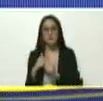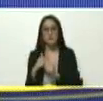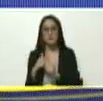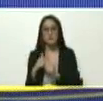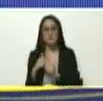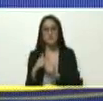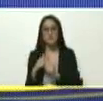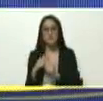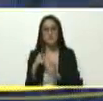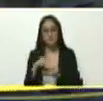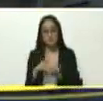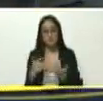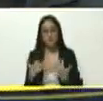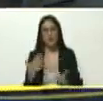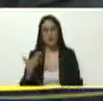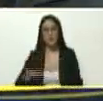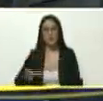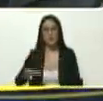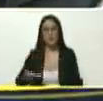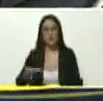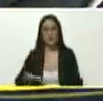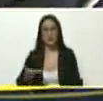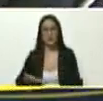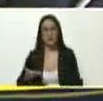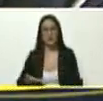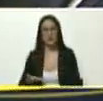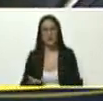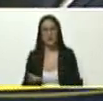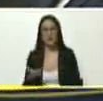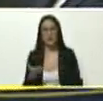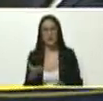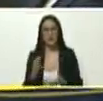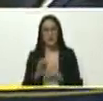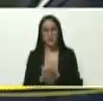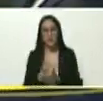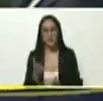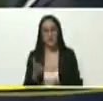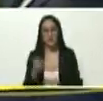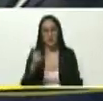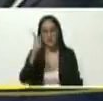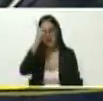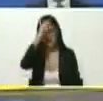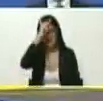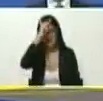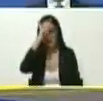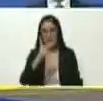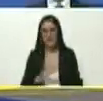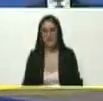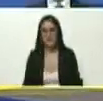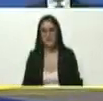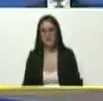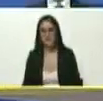este importante evento, compañero Tarek Aissami,